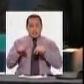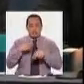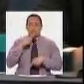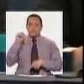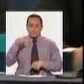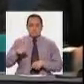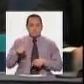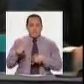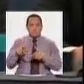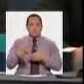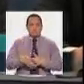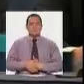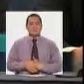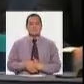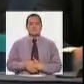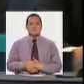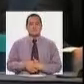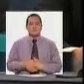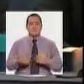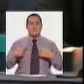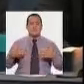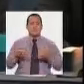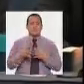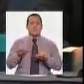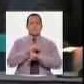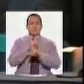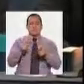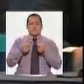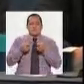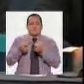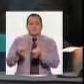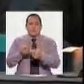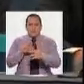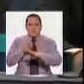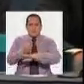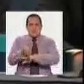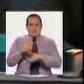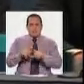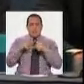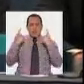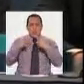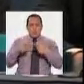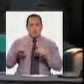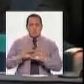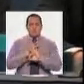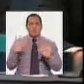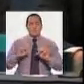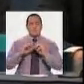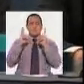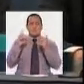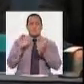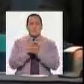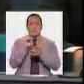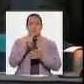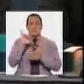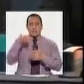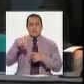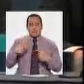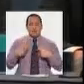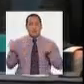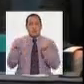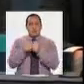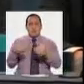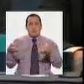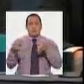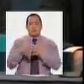así. Nosotros no hemos inducido ni hemos interferido en la decisión del caso Chavín de Huántar por parte del tribunal